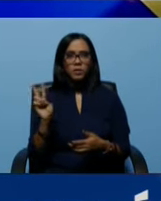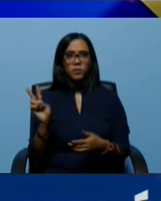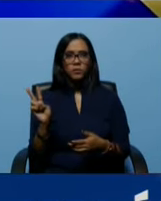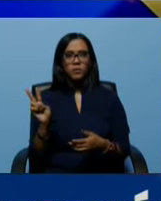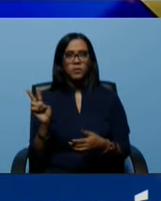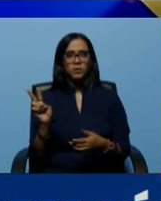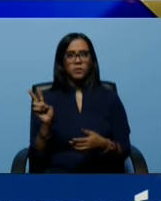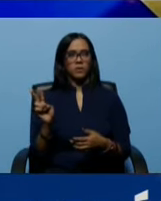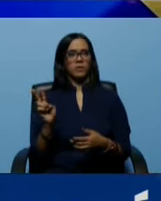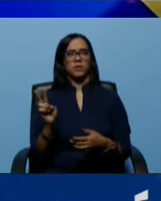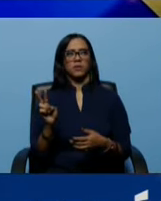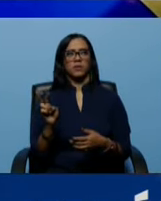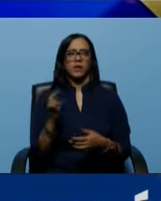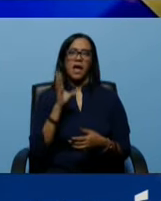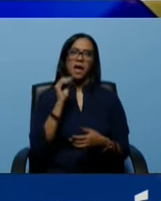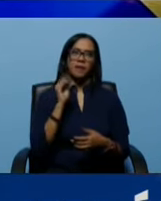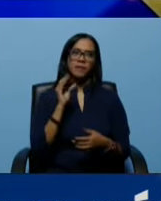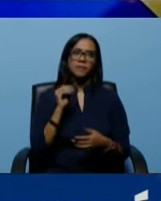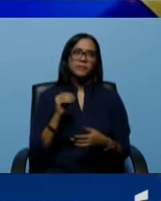aduzca,